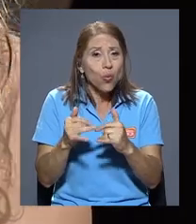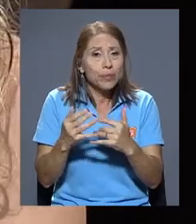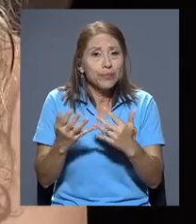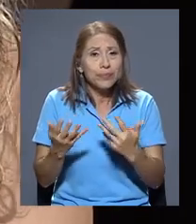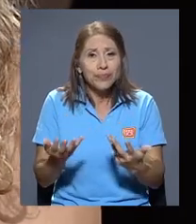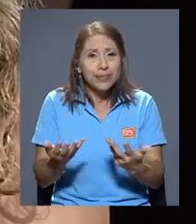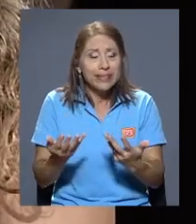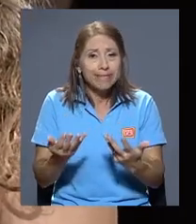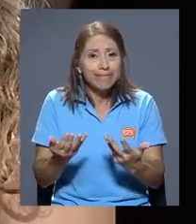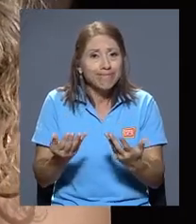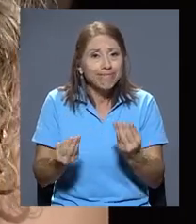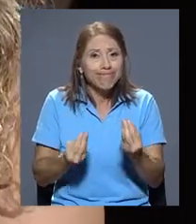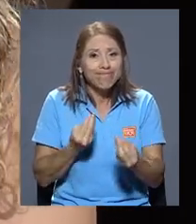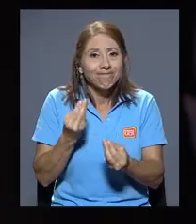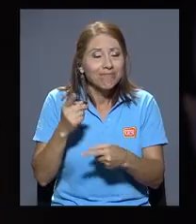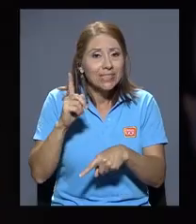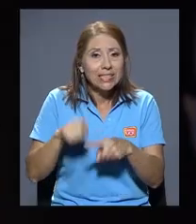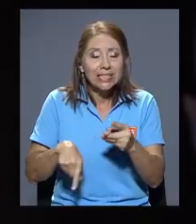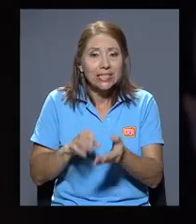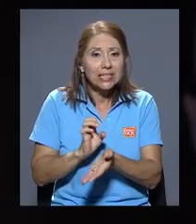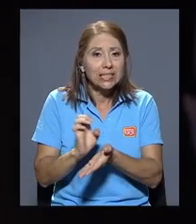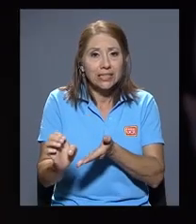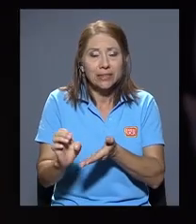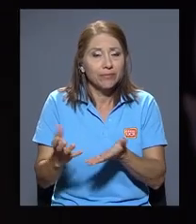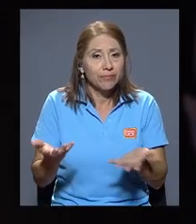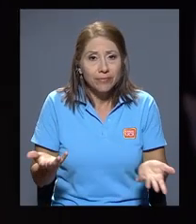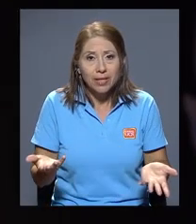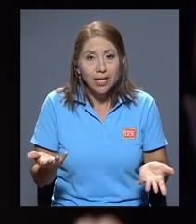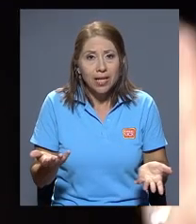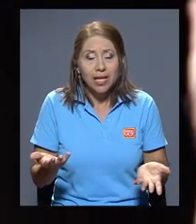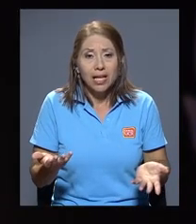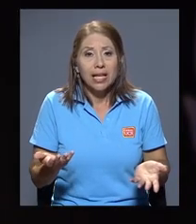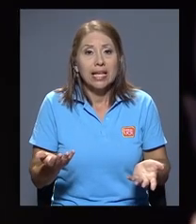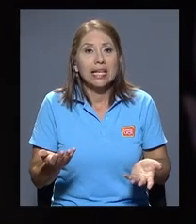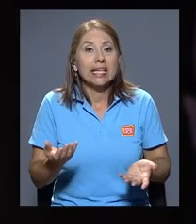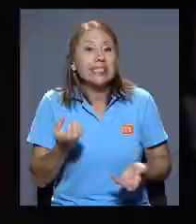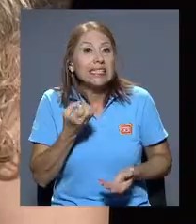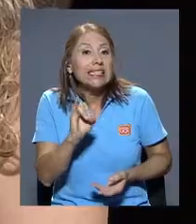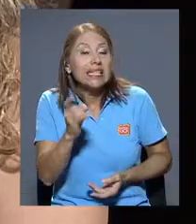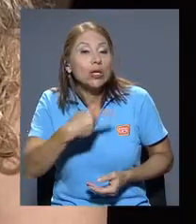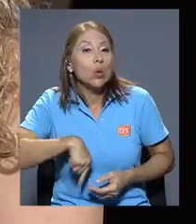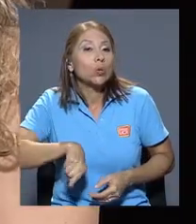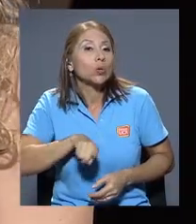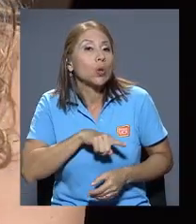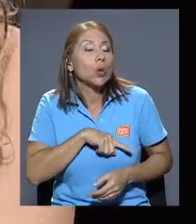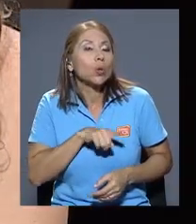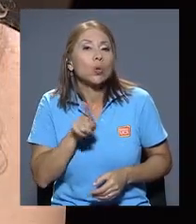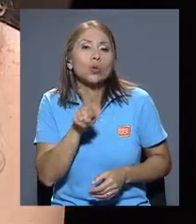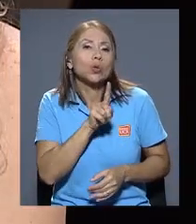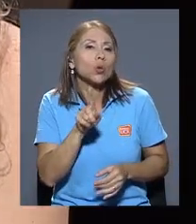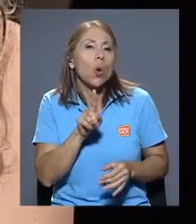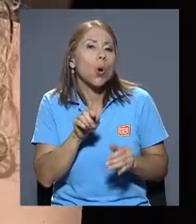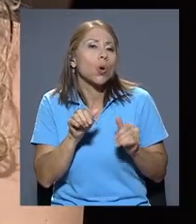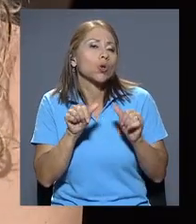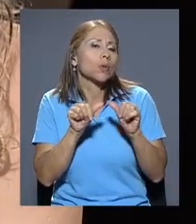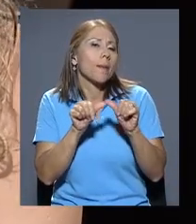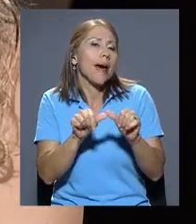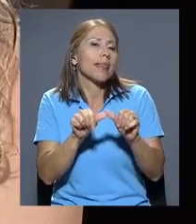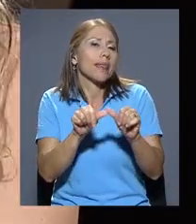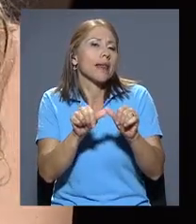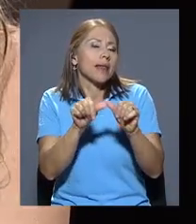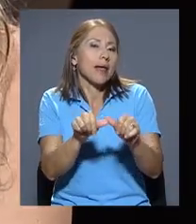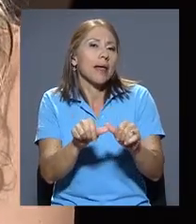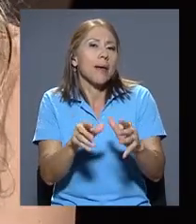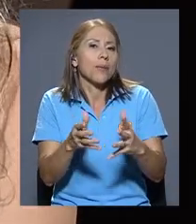inevitables en muchas ocasiones. Si no nos mantenemos como siempre, como en esta línea de pensamiento, ¿verdad? Que